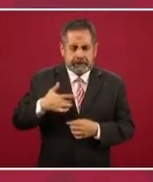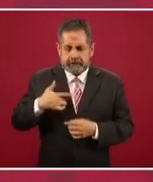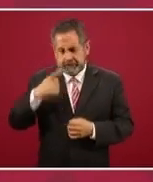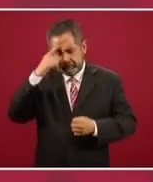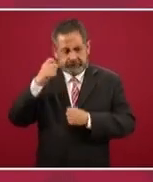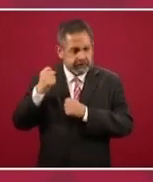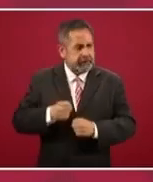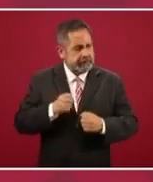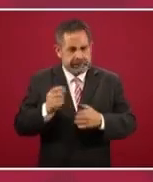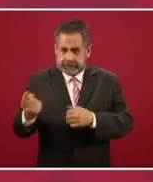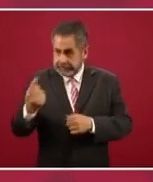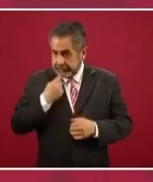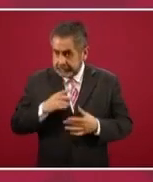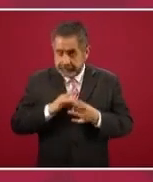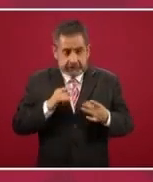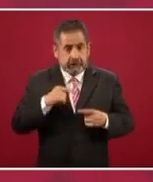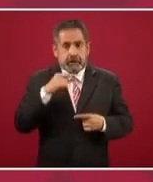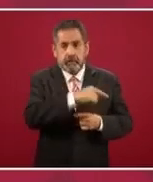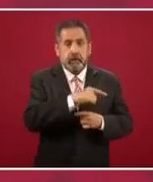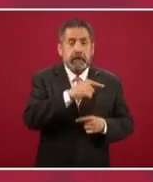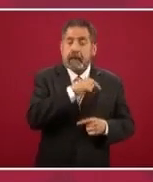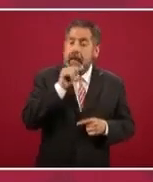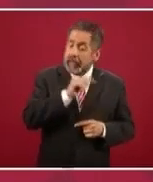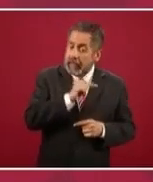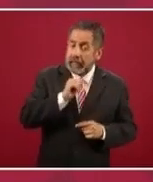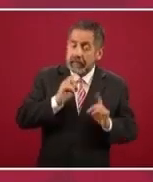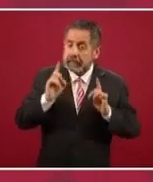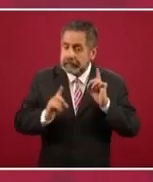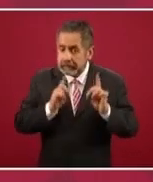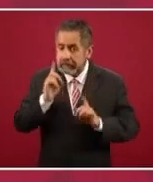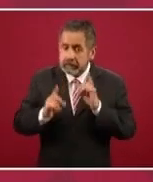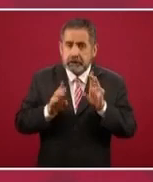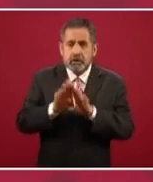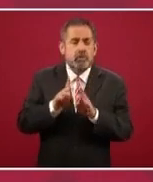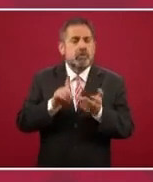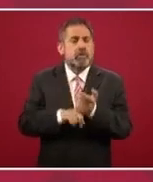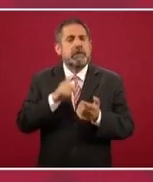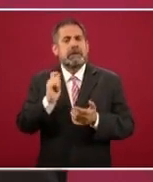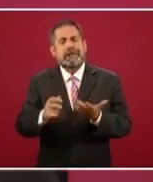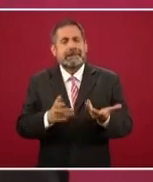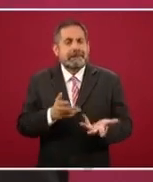convencerlo, porque él dudaba acerca de la actitud